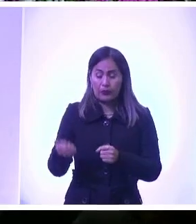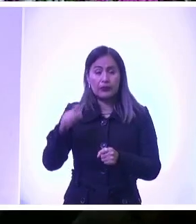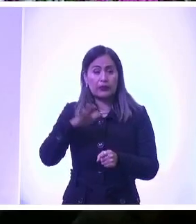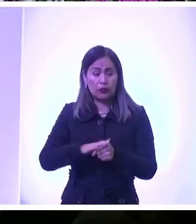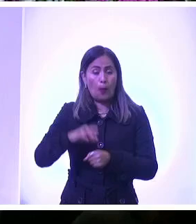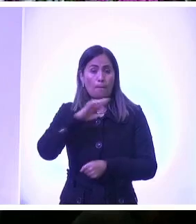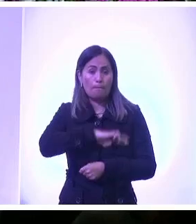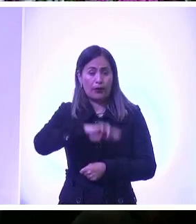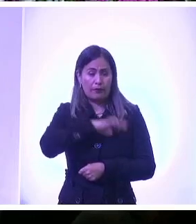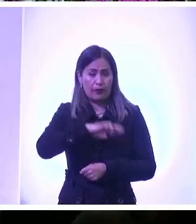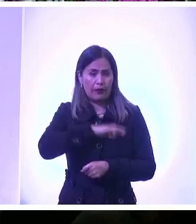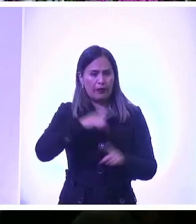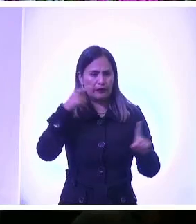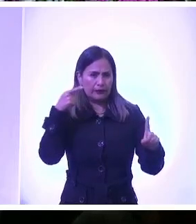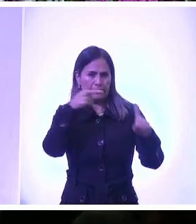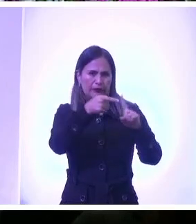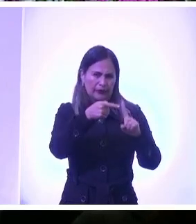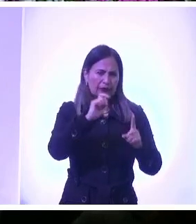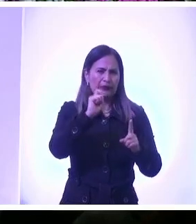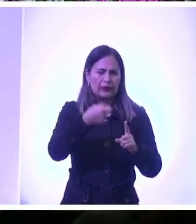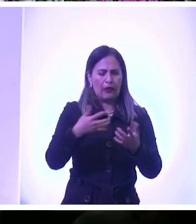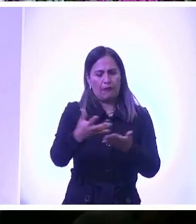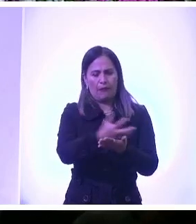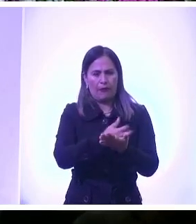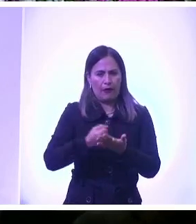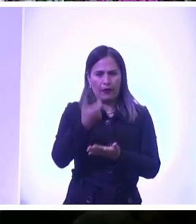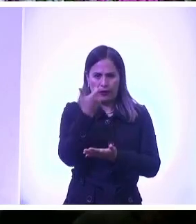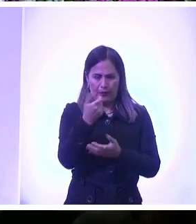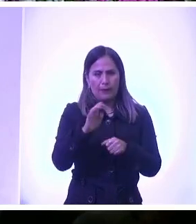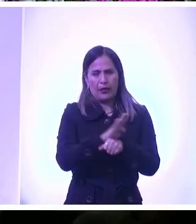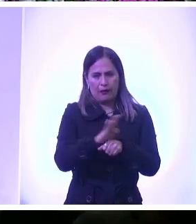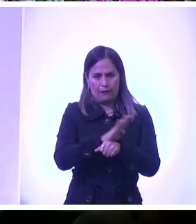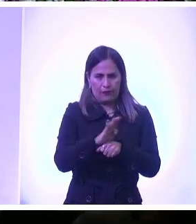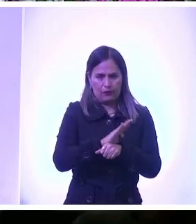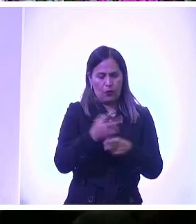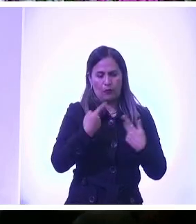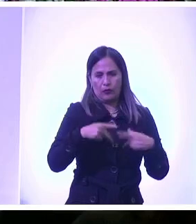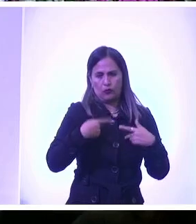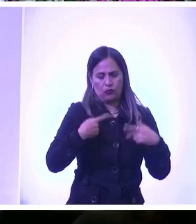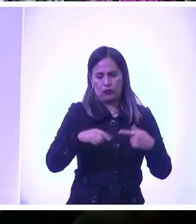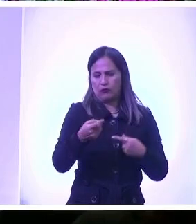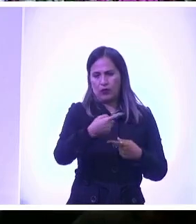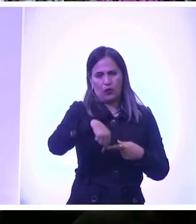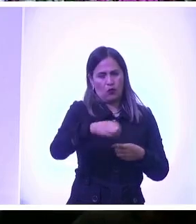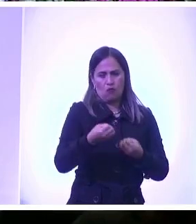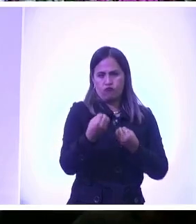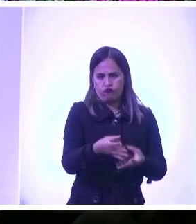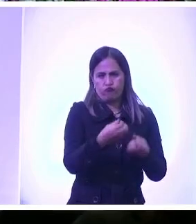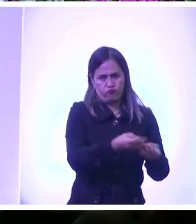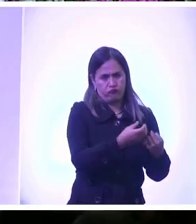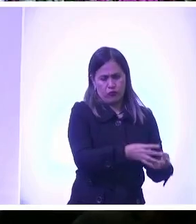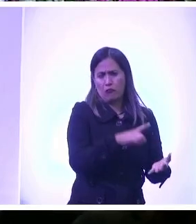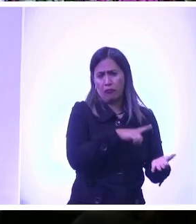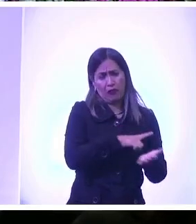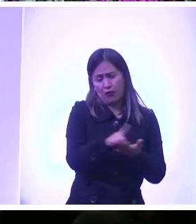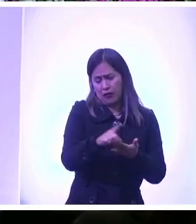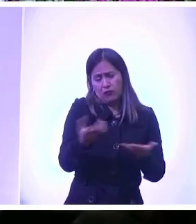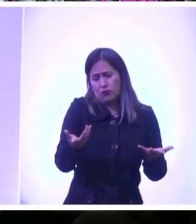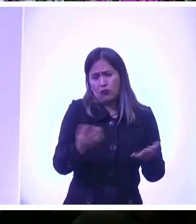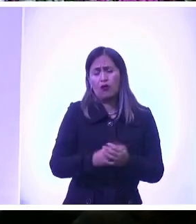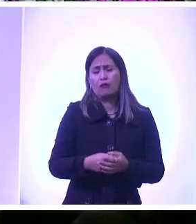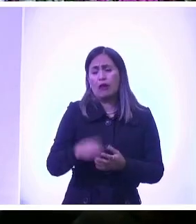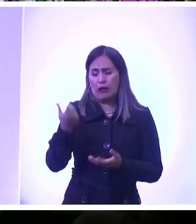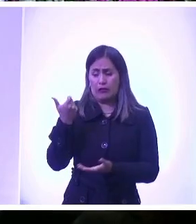objetivo el beneficio económico de los empresarios y de Los Socios es un es un derecho legítimo que todos los que somos empresarios e